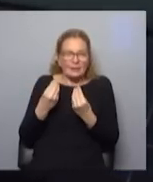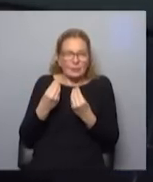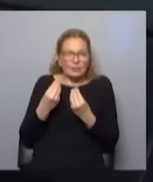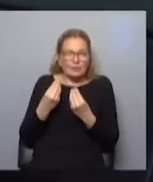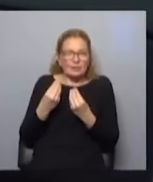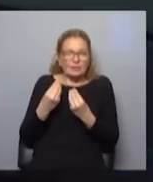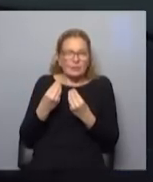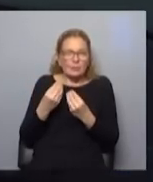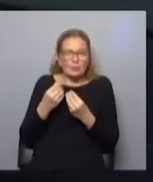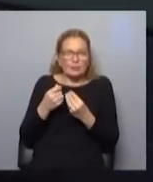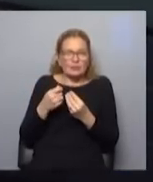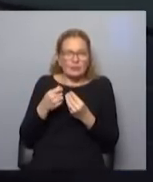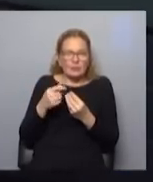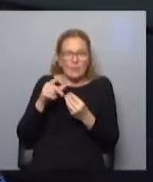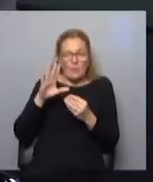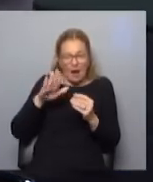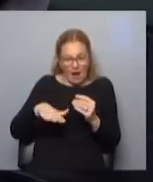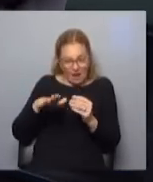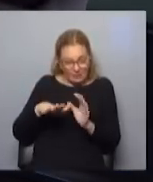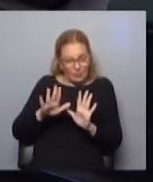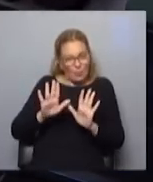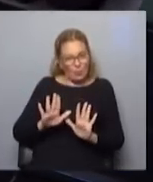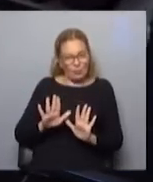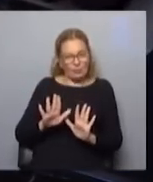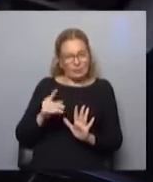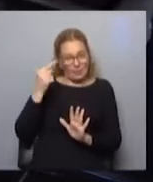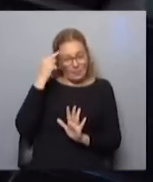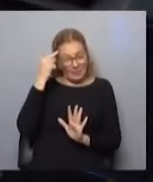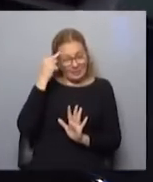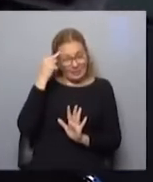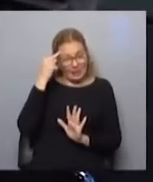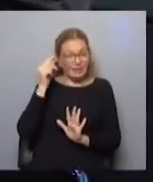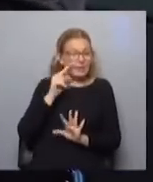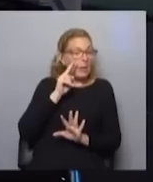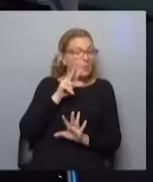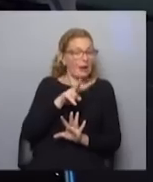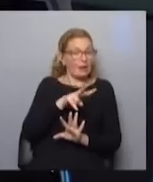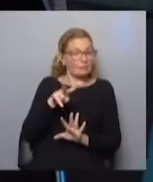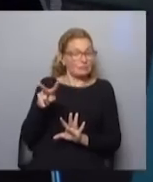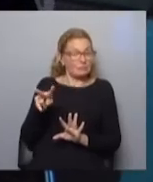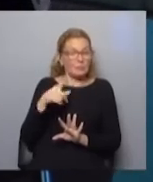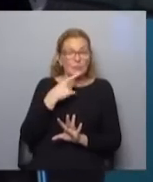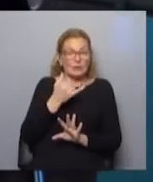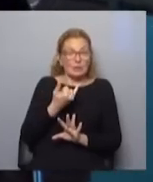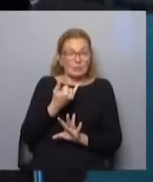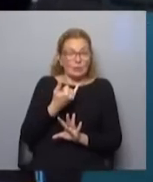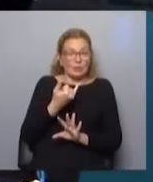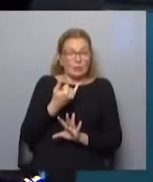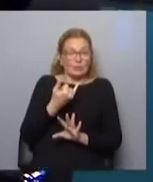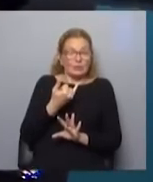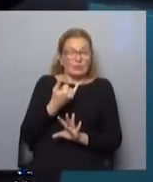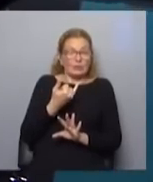tuviste que poner vas bajar un cambio y ponerte a pensar y a mirar todo aquello que por ejemplo nosotros pusimos